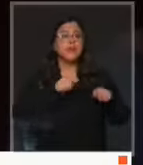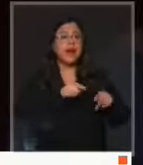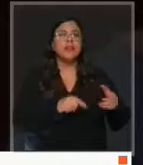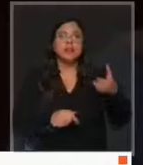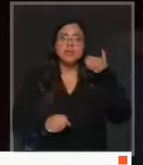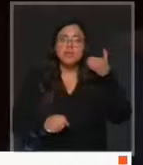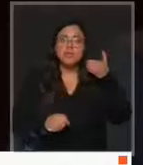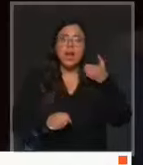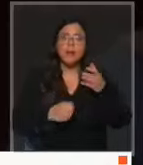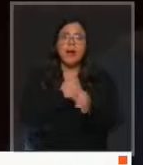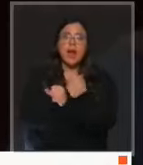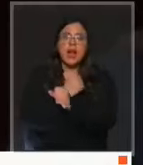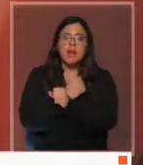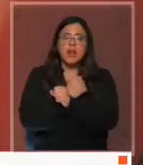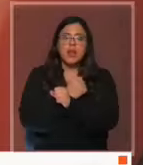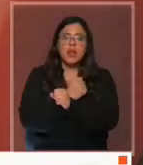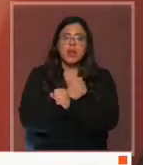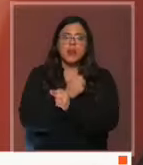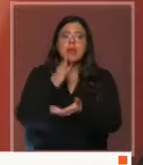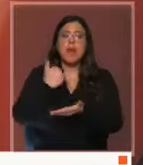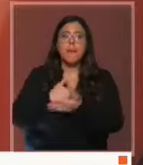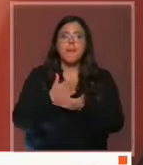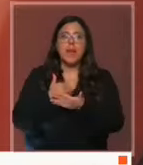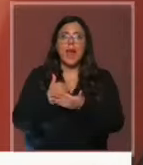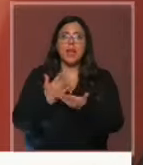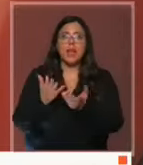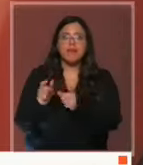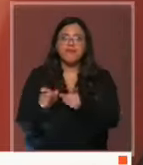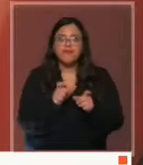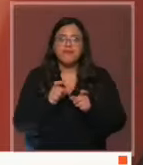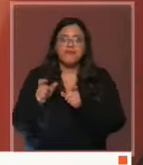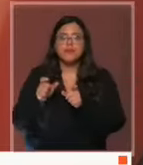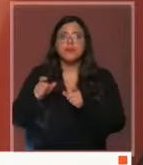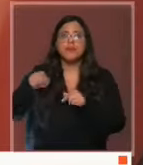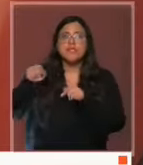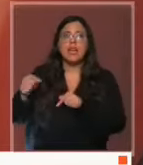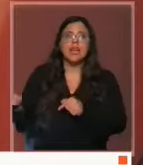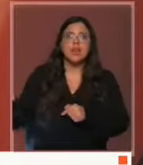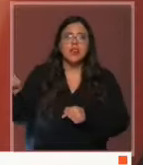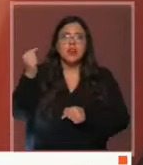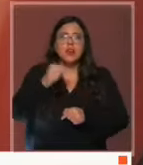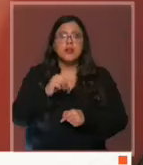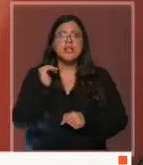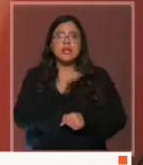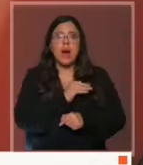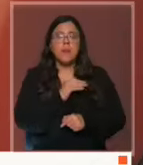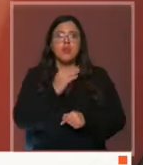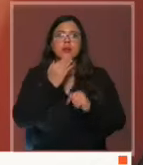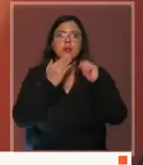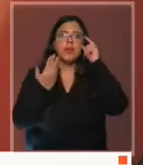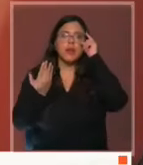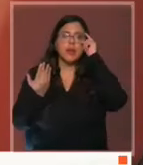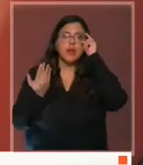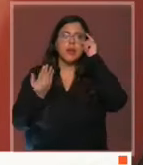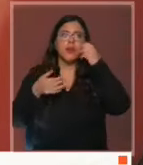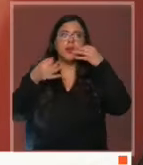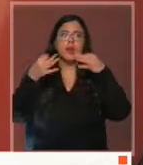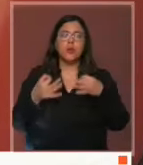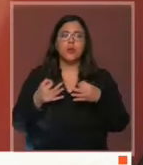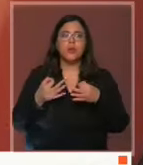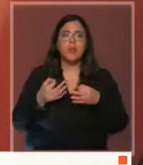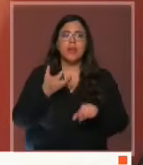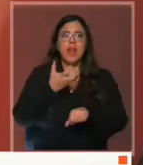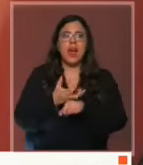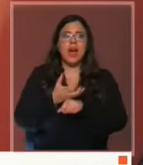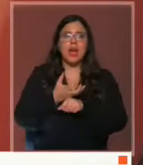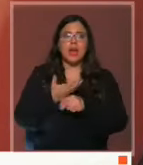carabinero al teléfono del cuadrante y pueden llegar rápidamente al lugar. Además de que se mantiene de igual forma una patrulla frente